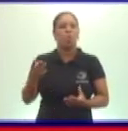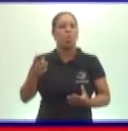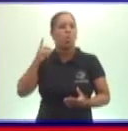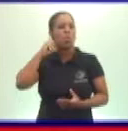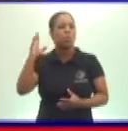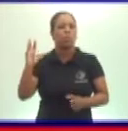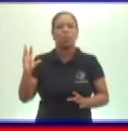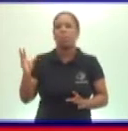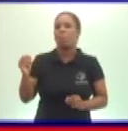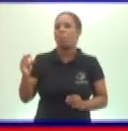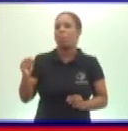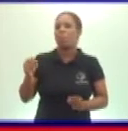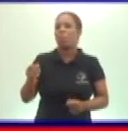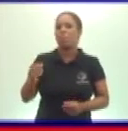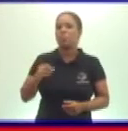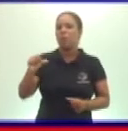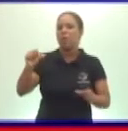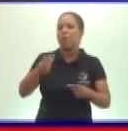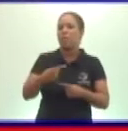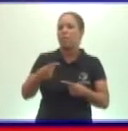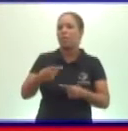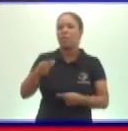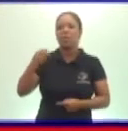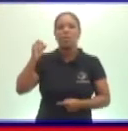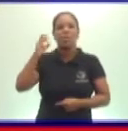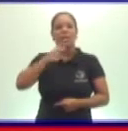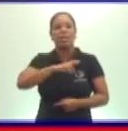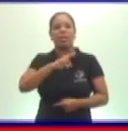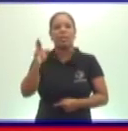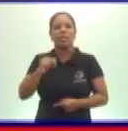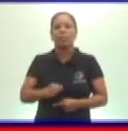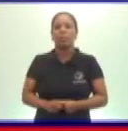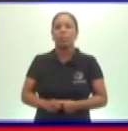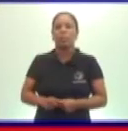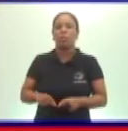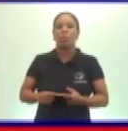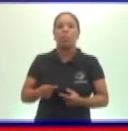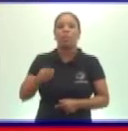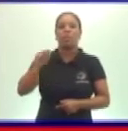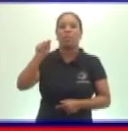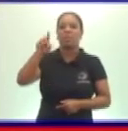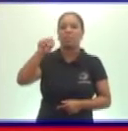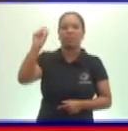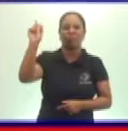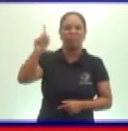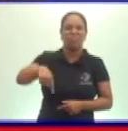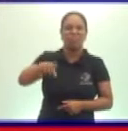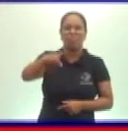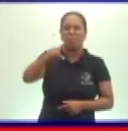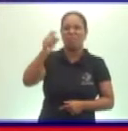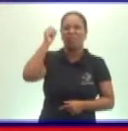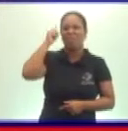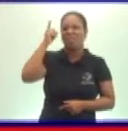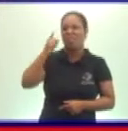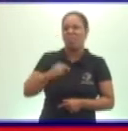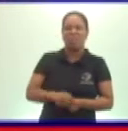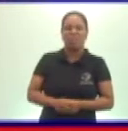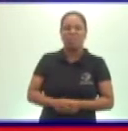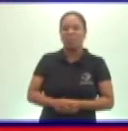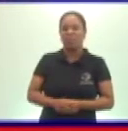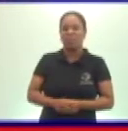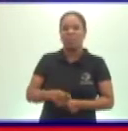eres un ideólogo, porque están descalificando la esencia racional a partir de